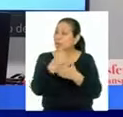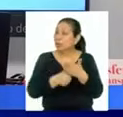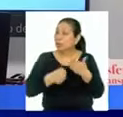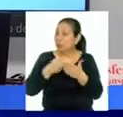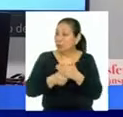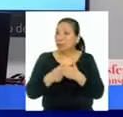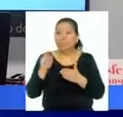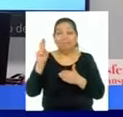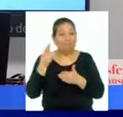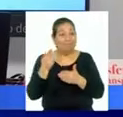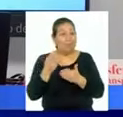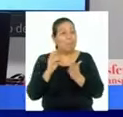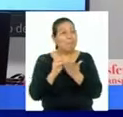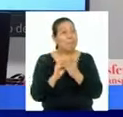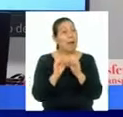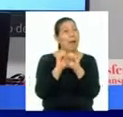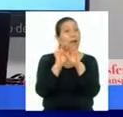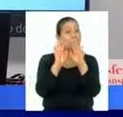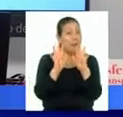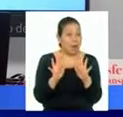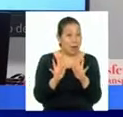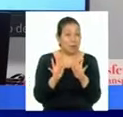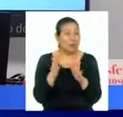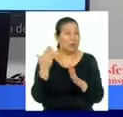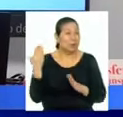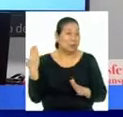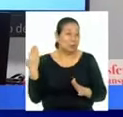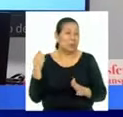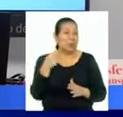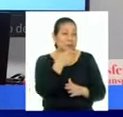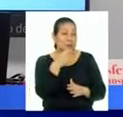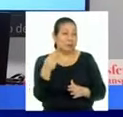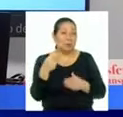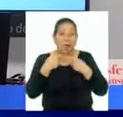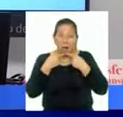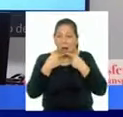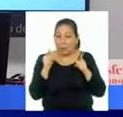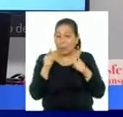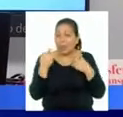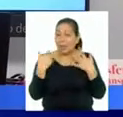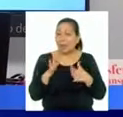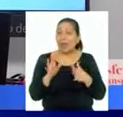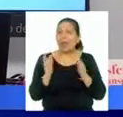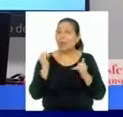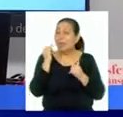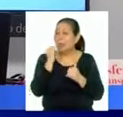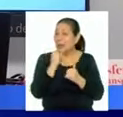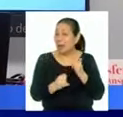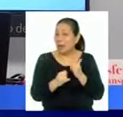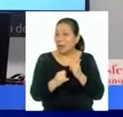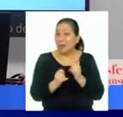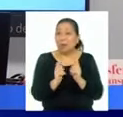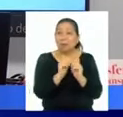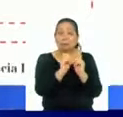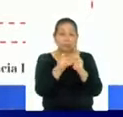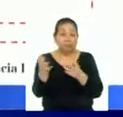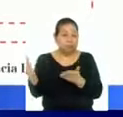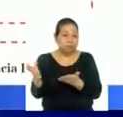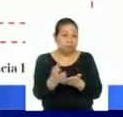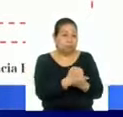la corrupción y la transparencia, hace algunas semanas anunciamos ya la conclusión de la repatriación